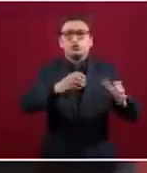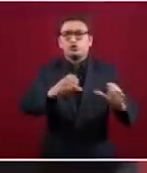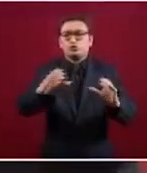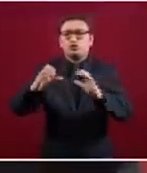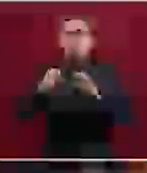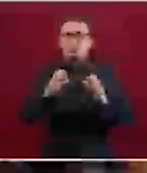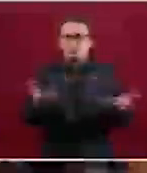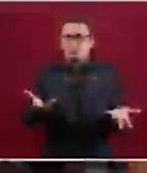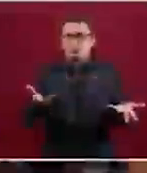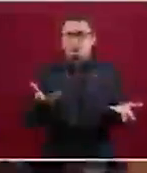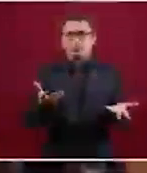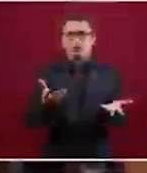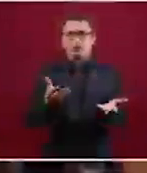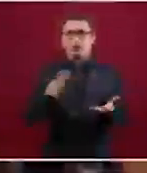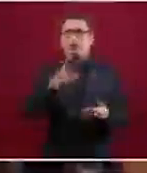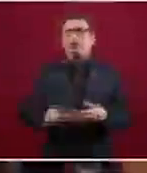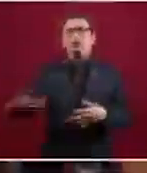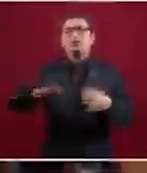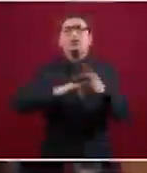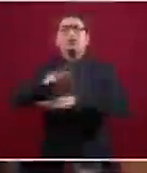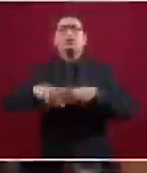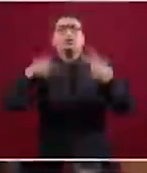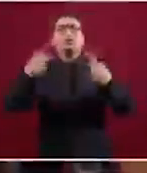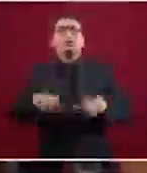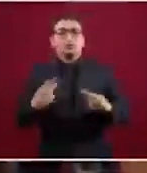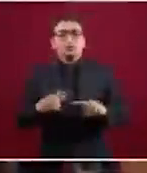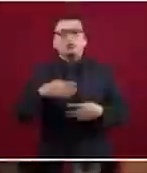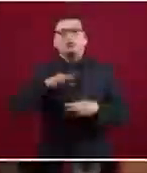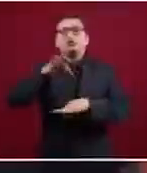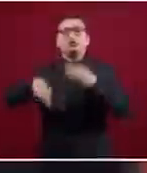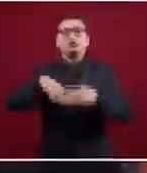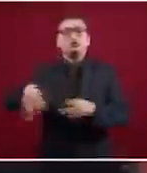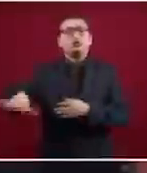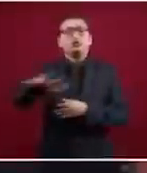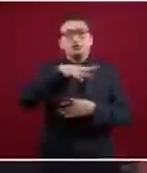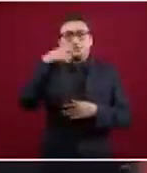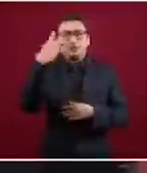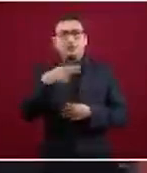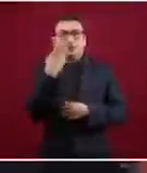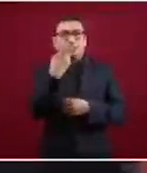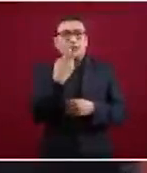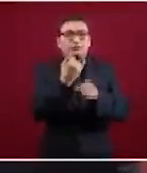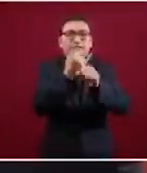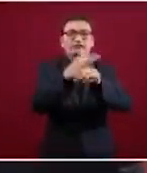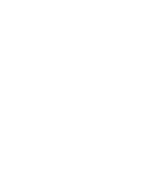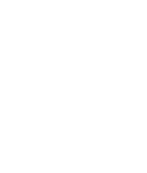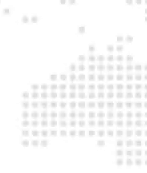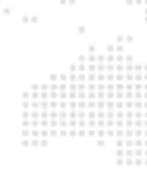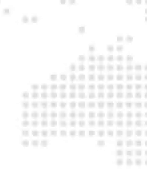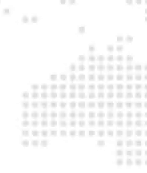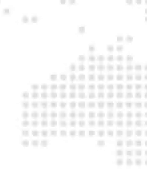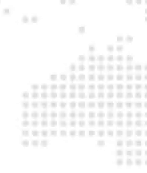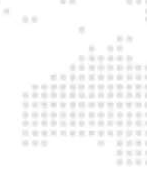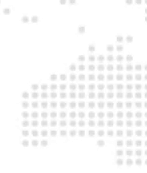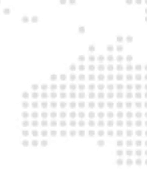ser la sociedad tienen que ser los ciudadanos por eso esta información es importante